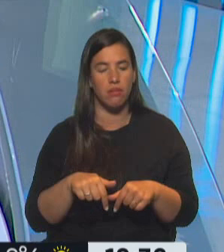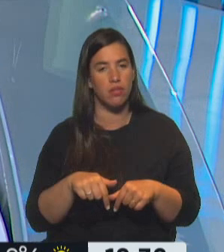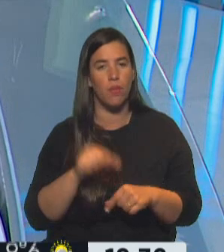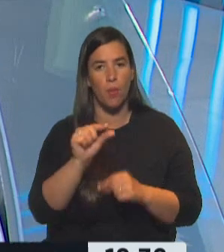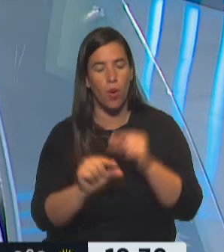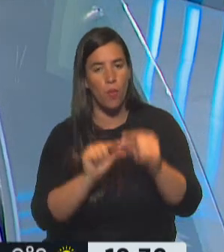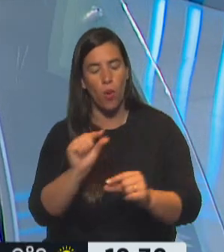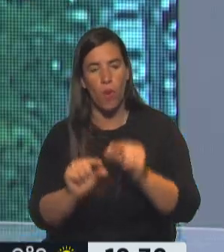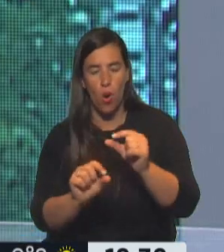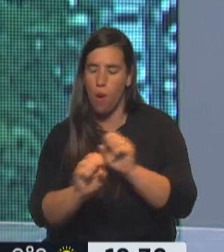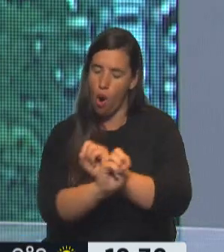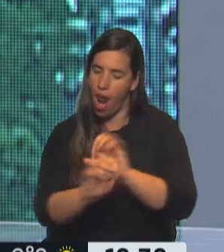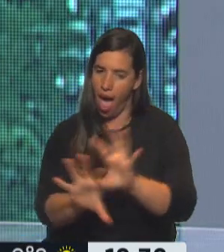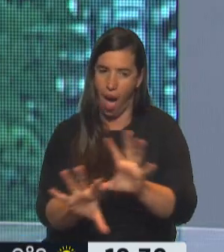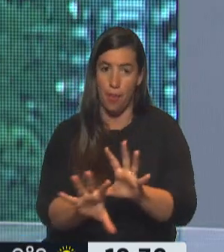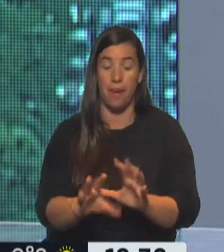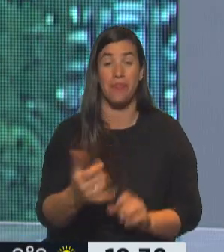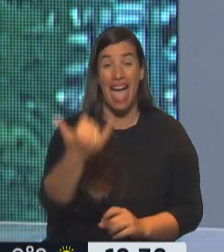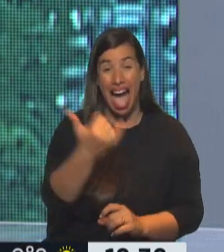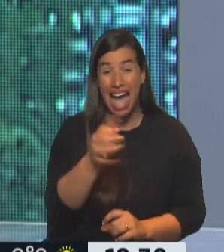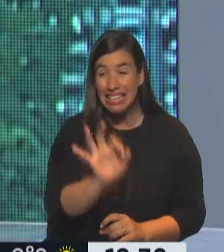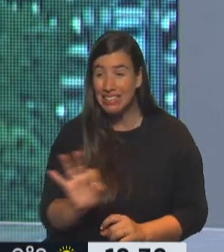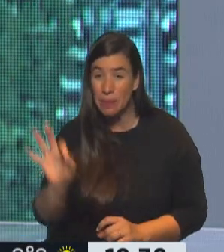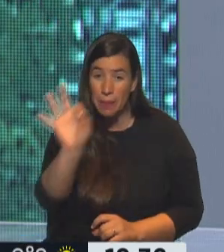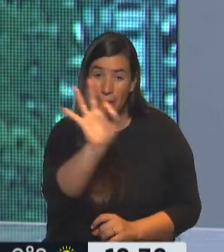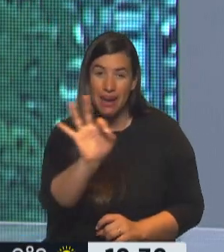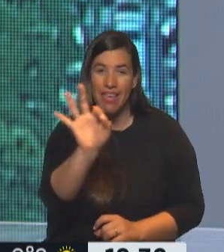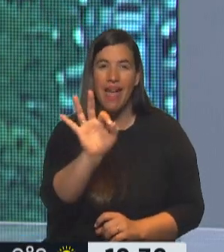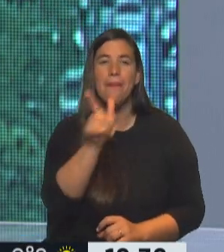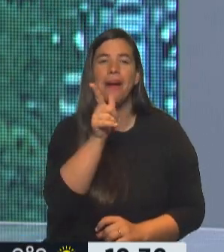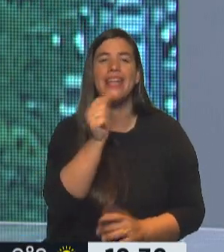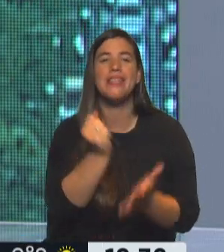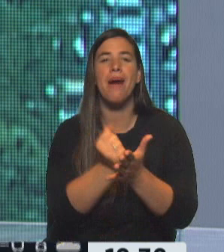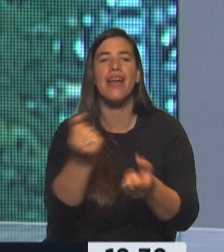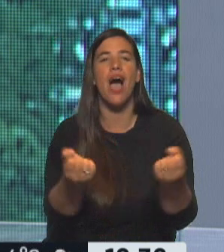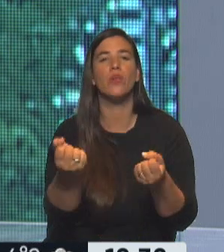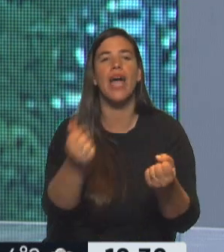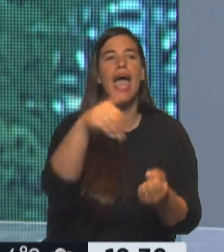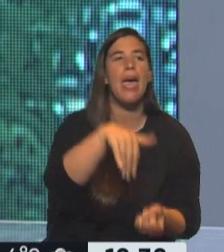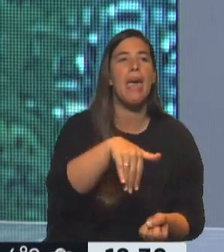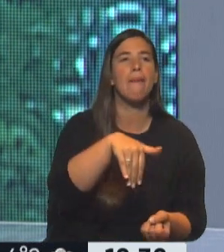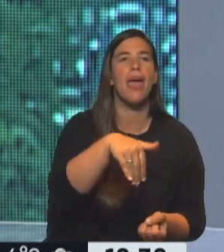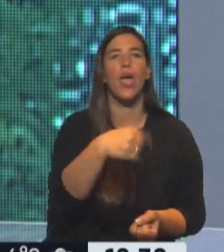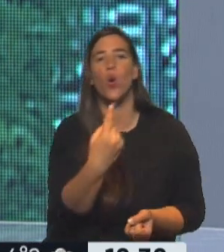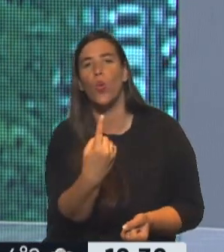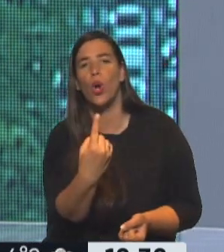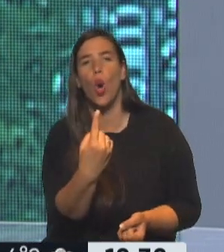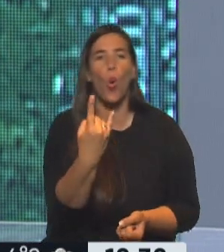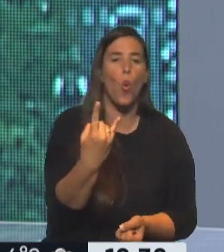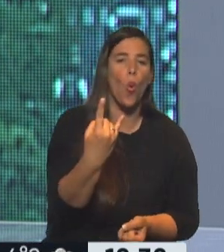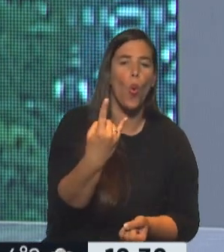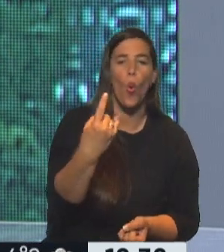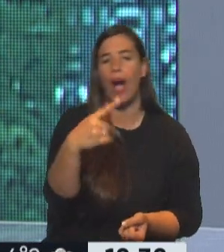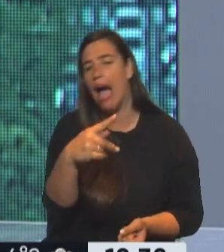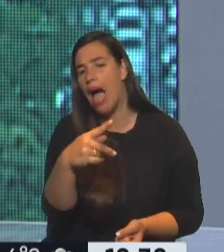más agresivos. Hay una variedad que se llama, parece la marca de un auto, ¿vio? M1UK. Claro. ¿Sí?